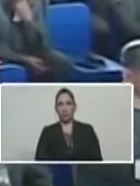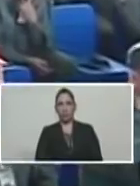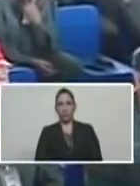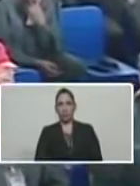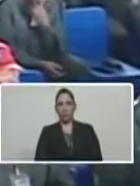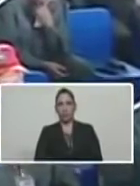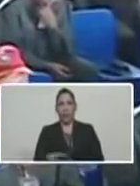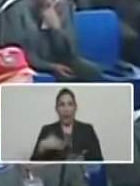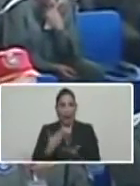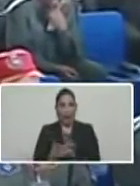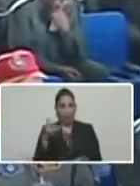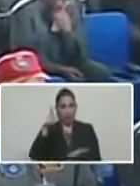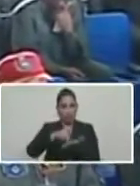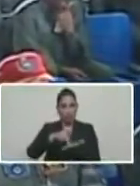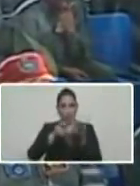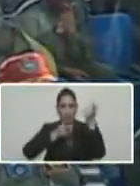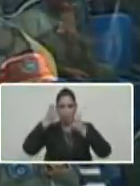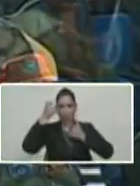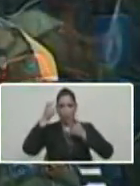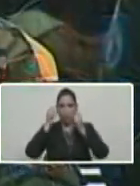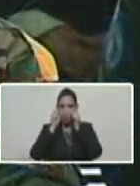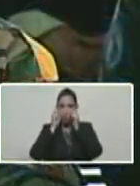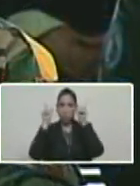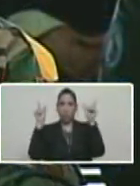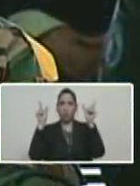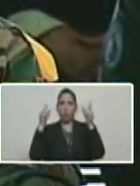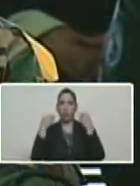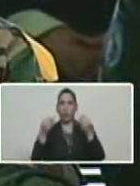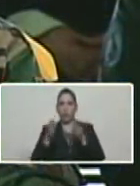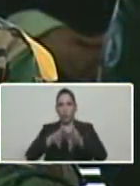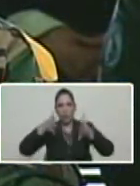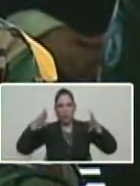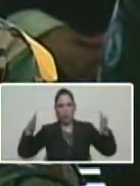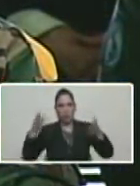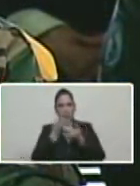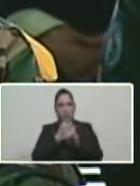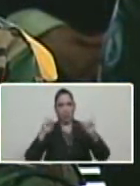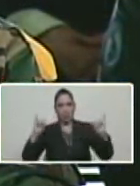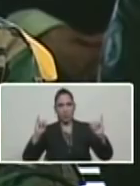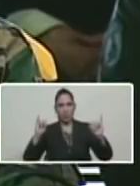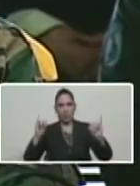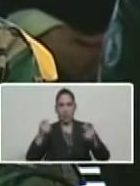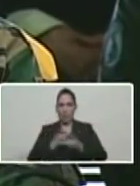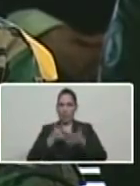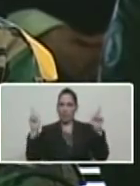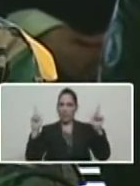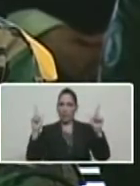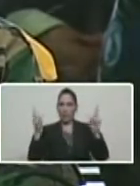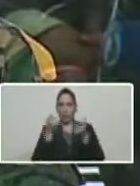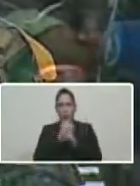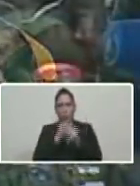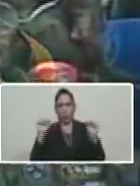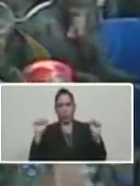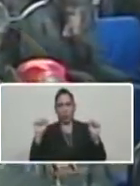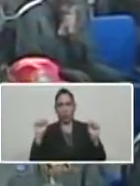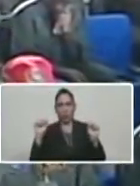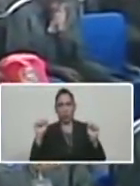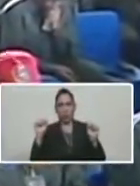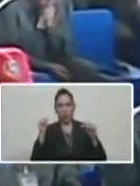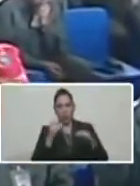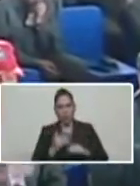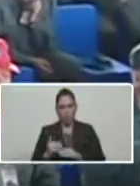Chávez, a despertar los ideales de grandeza, de independencia, de libertad, de soberanía, de